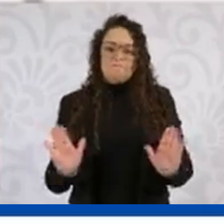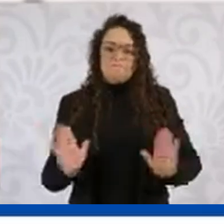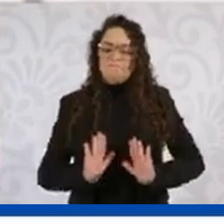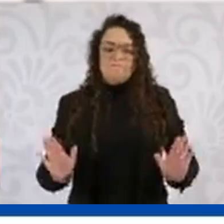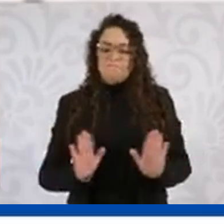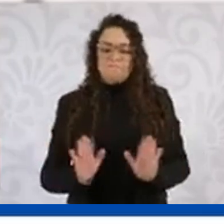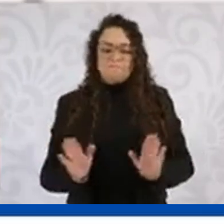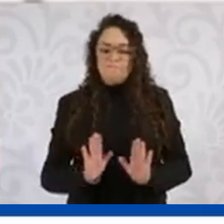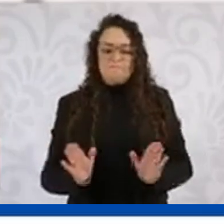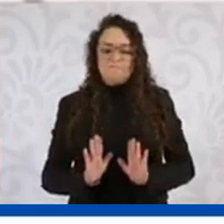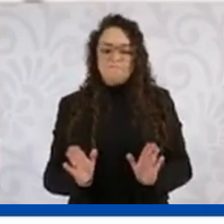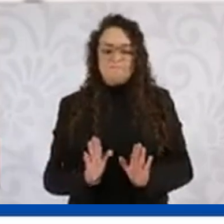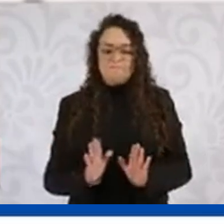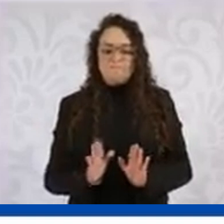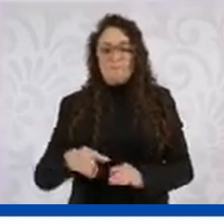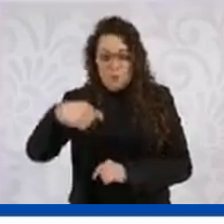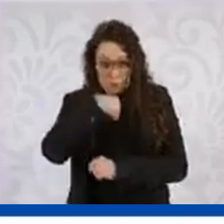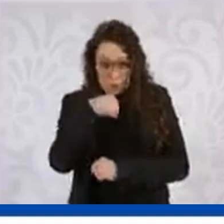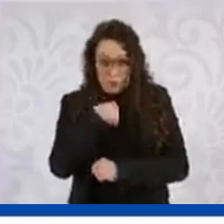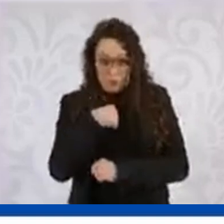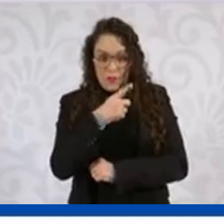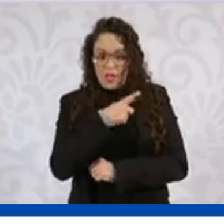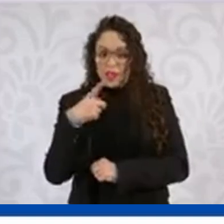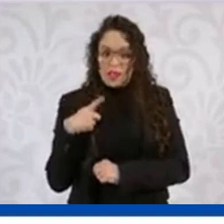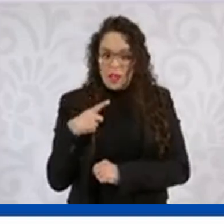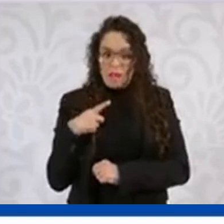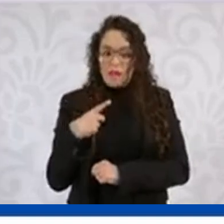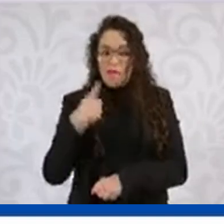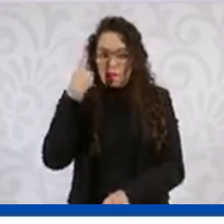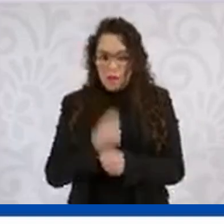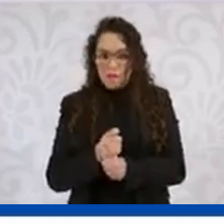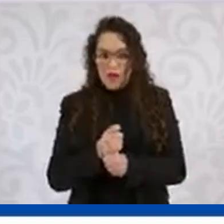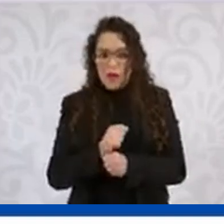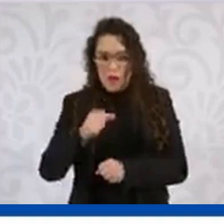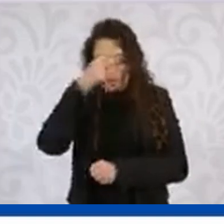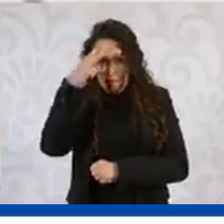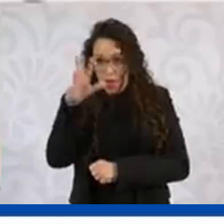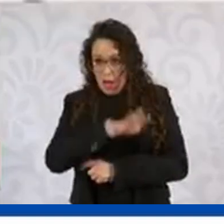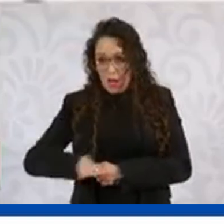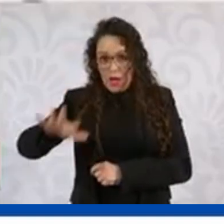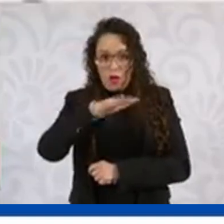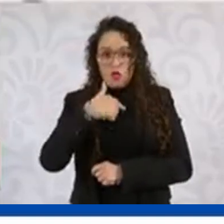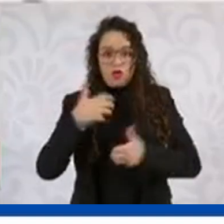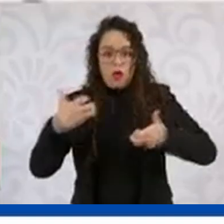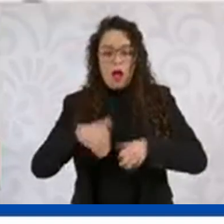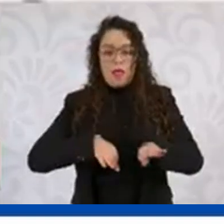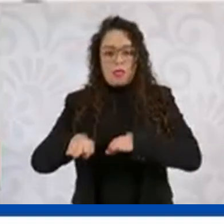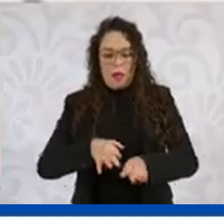corresponde primero cumplirle al pueblo de México, gobernar